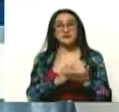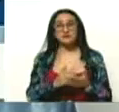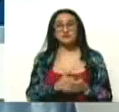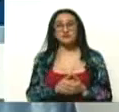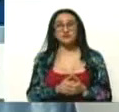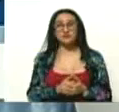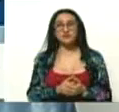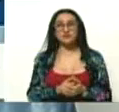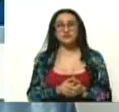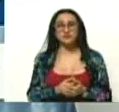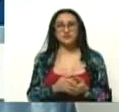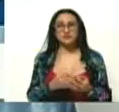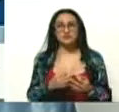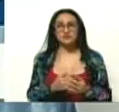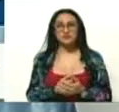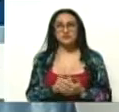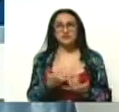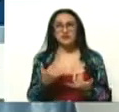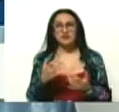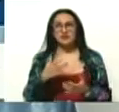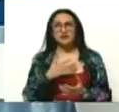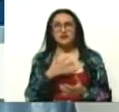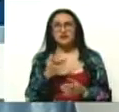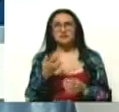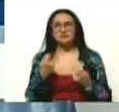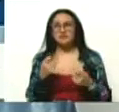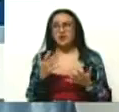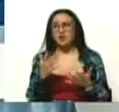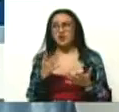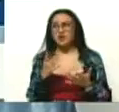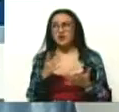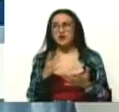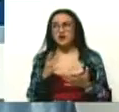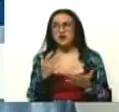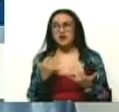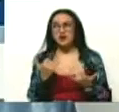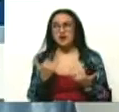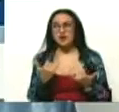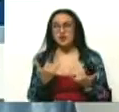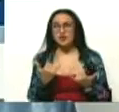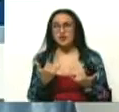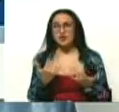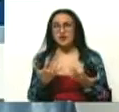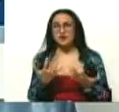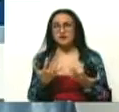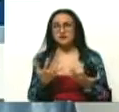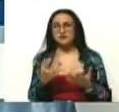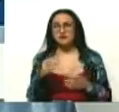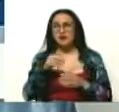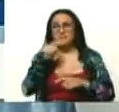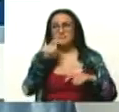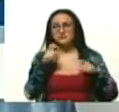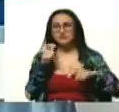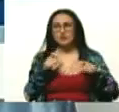civilización. Entonces ya no hay que hacer guerras y lanzar bombas, no, ahora hay que meterle a la gente este tipo